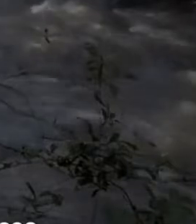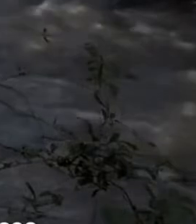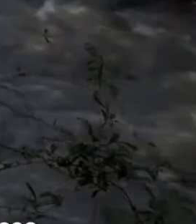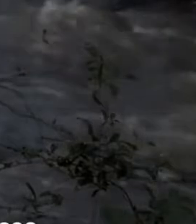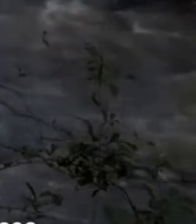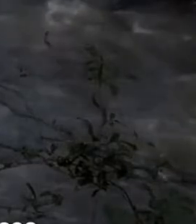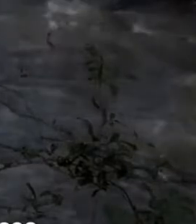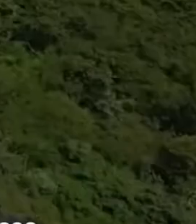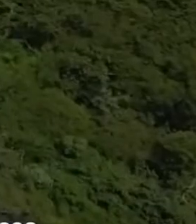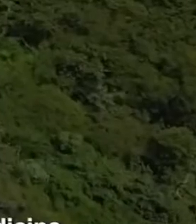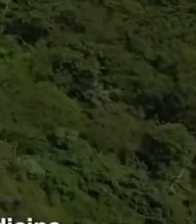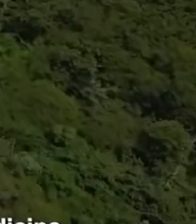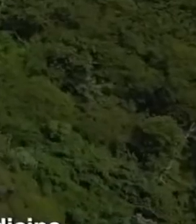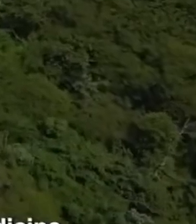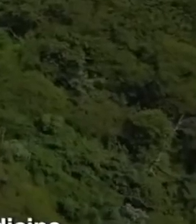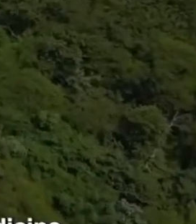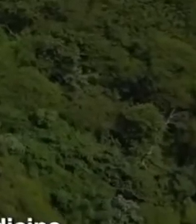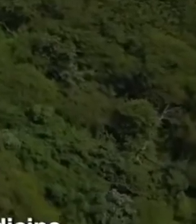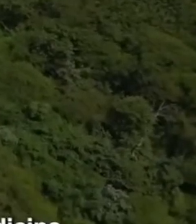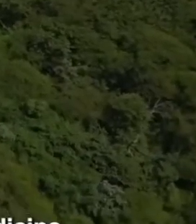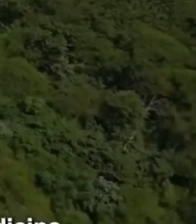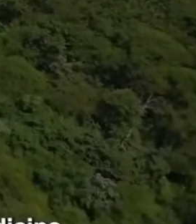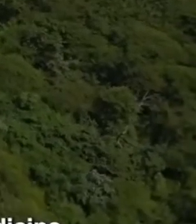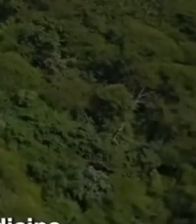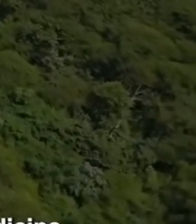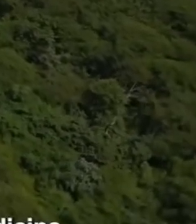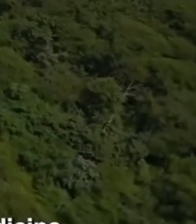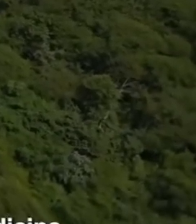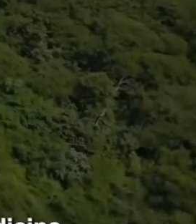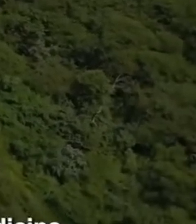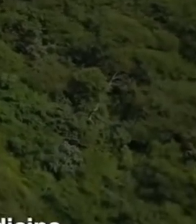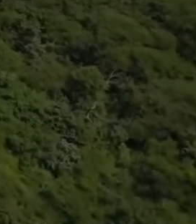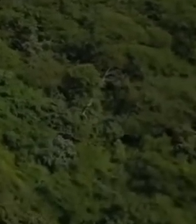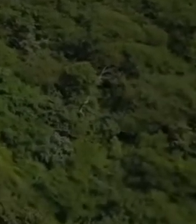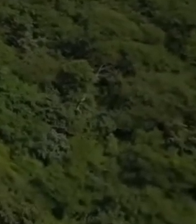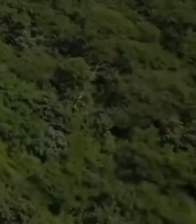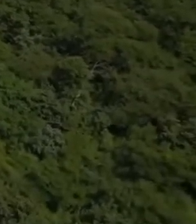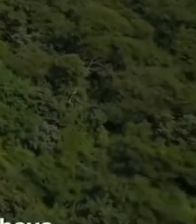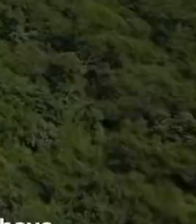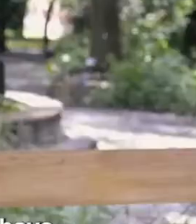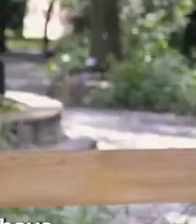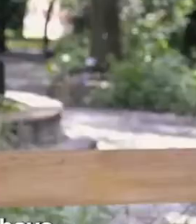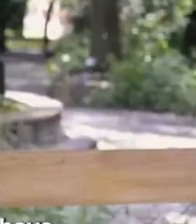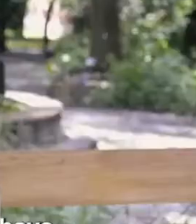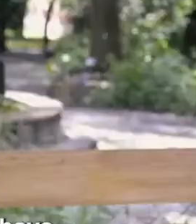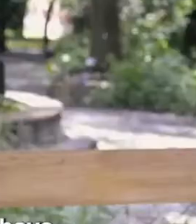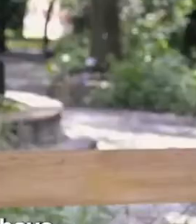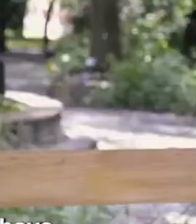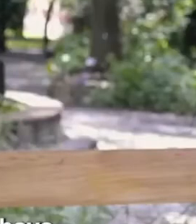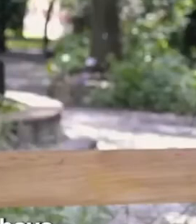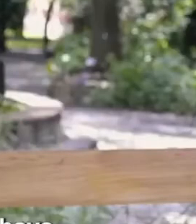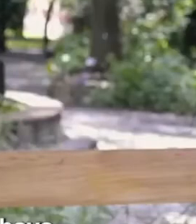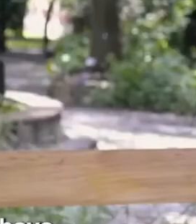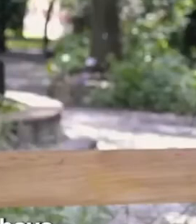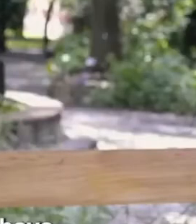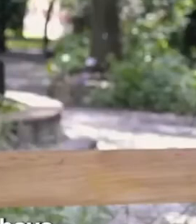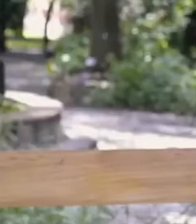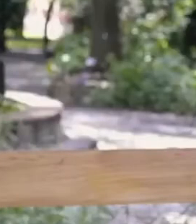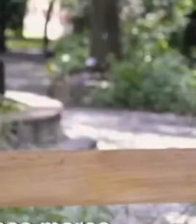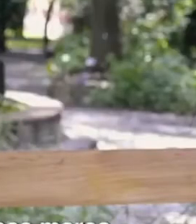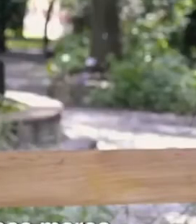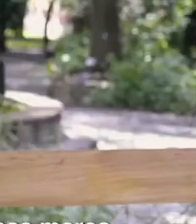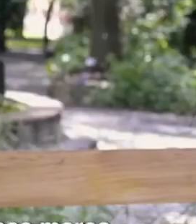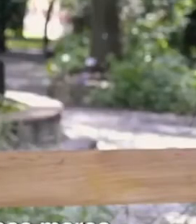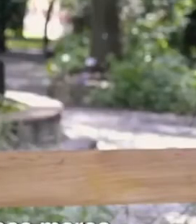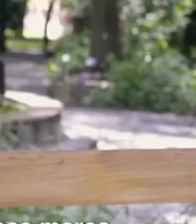la importancia de los avances, digamos, científicos y tecnológicos de la medicina, pero tampoco desconocen el hecho de que